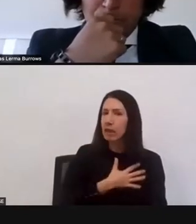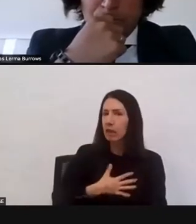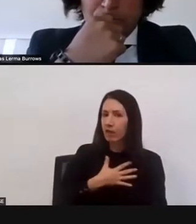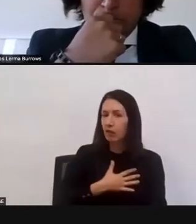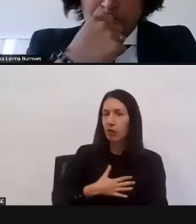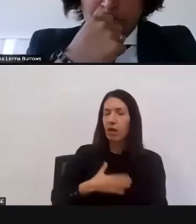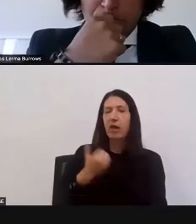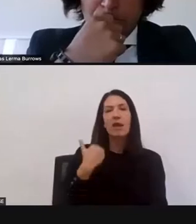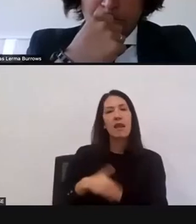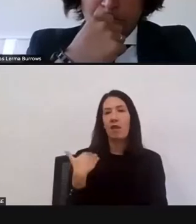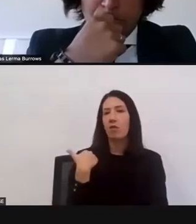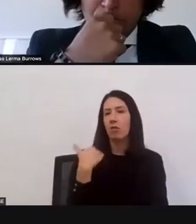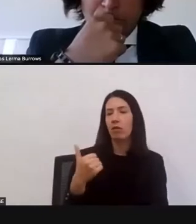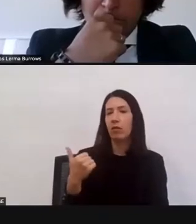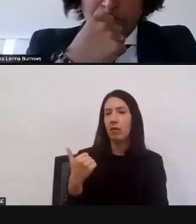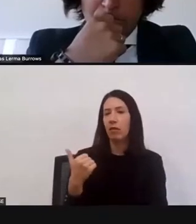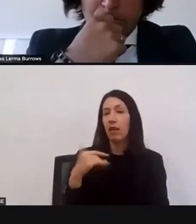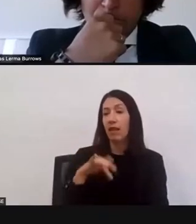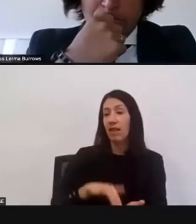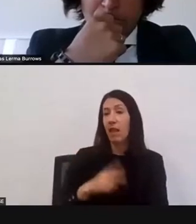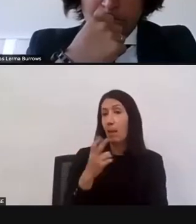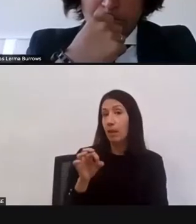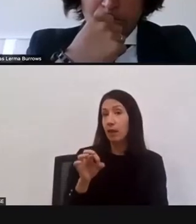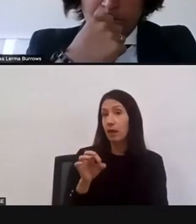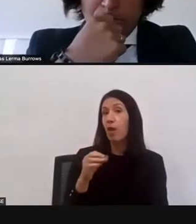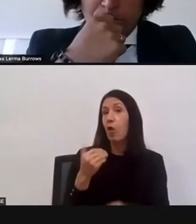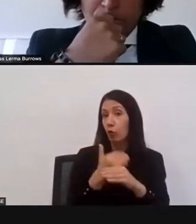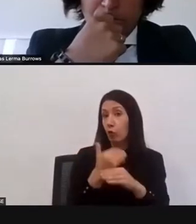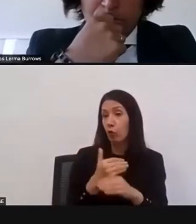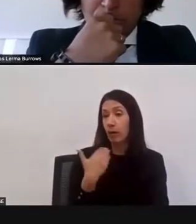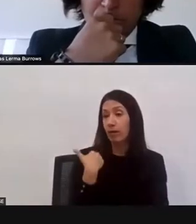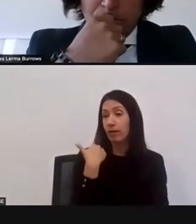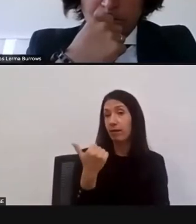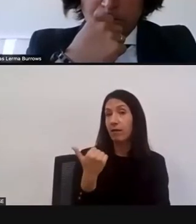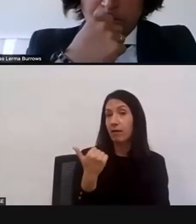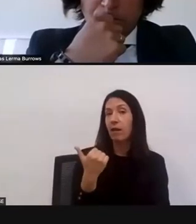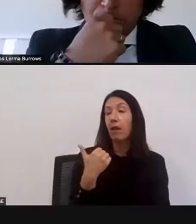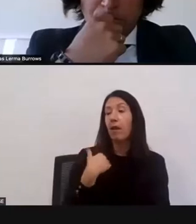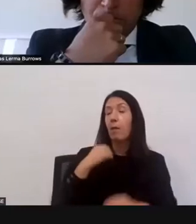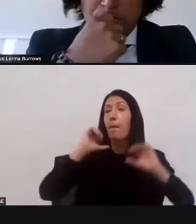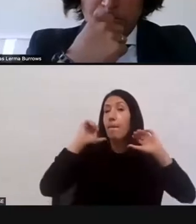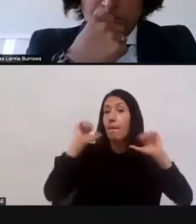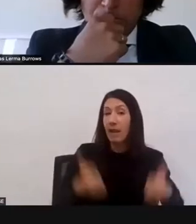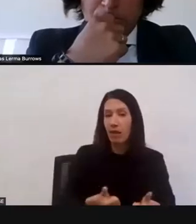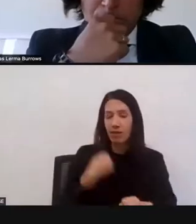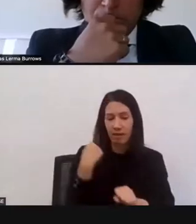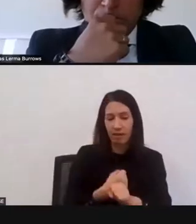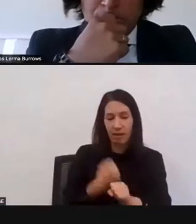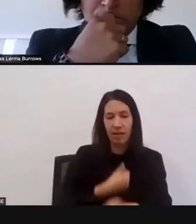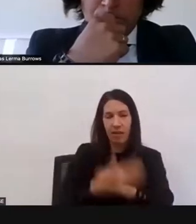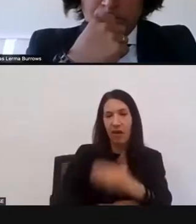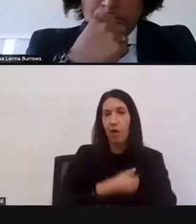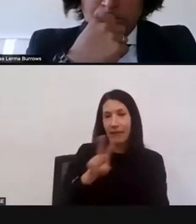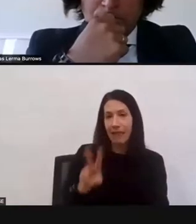sido convocados el pasado día 20 de octubre para iniciar justamente los trabajos de este